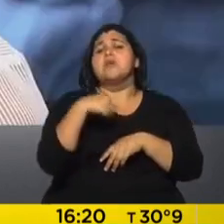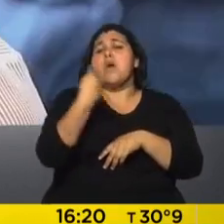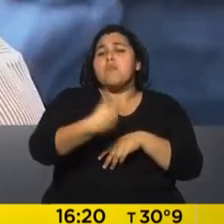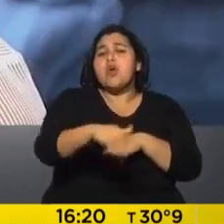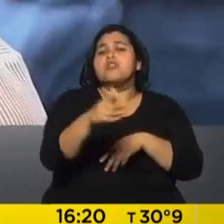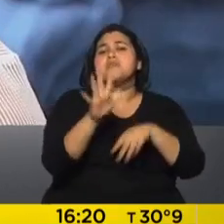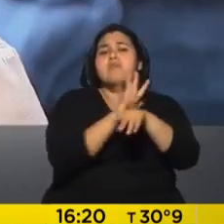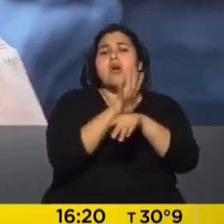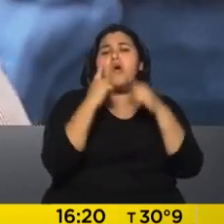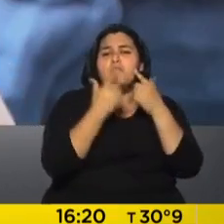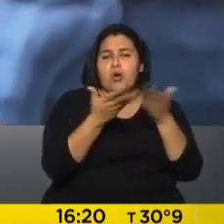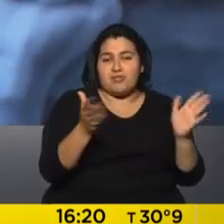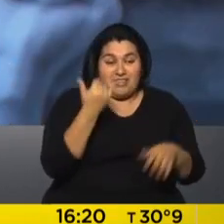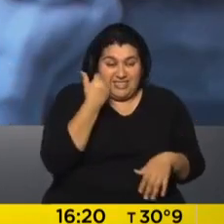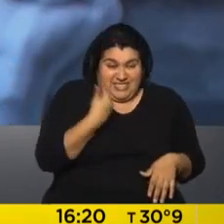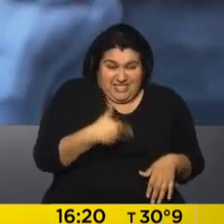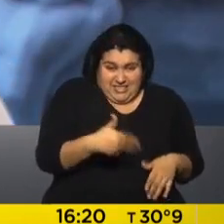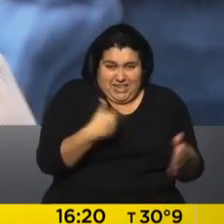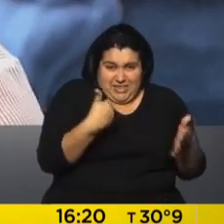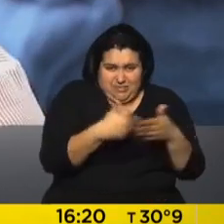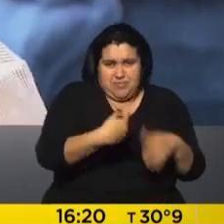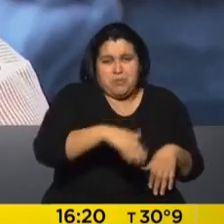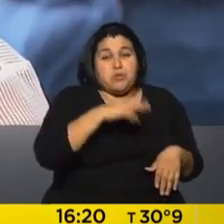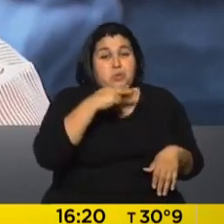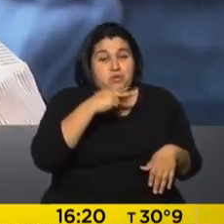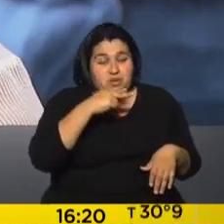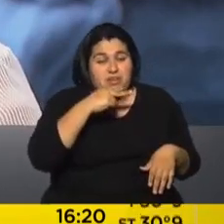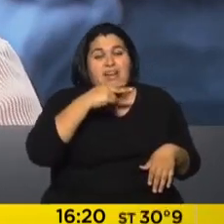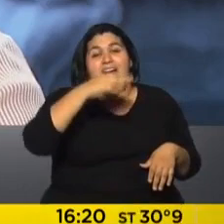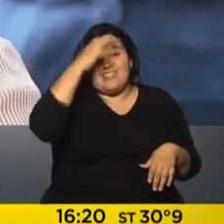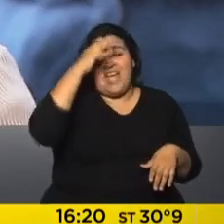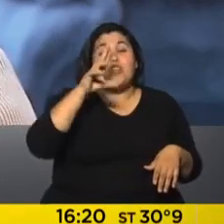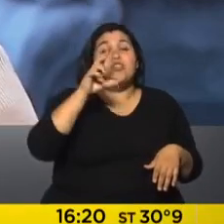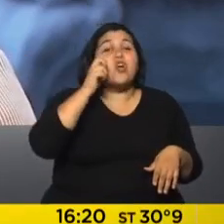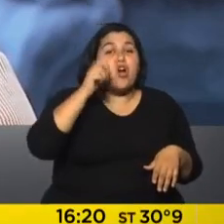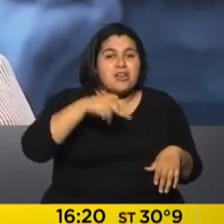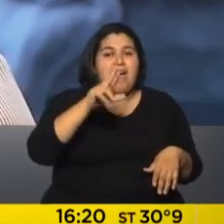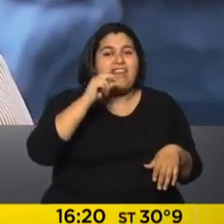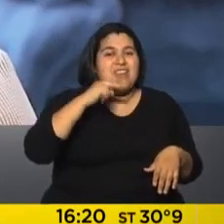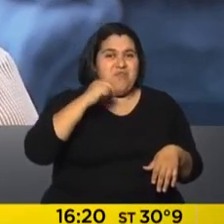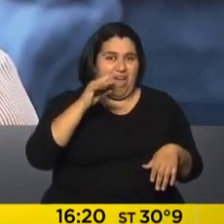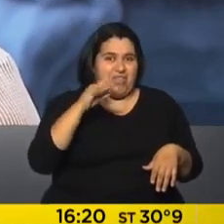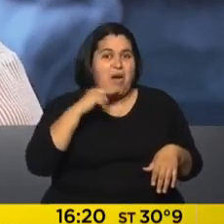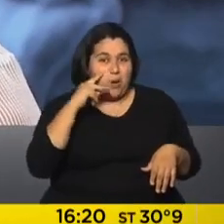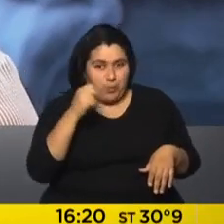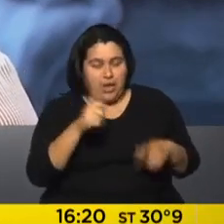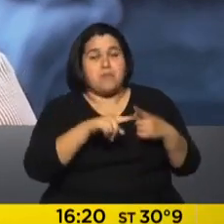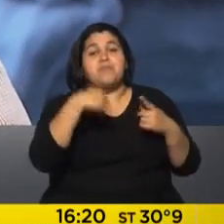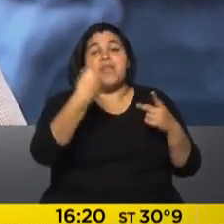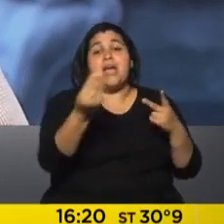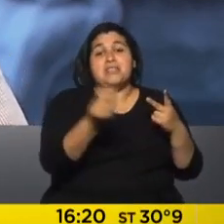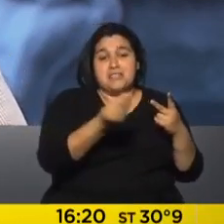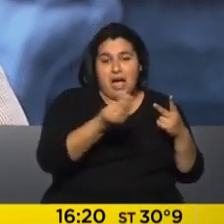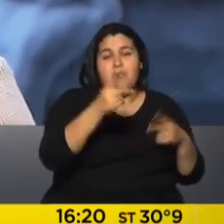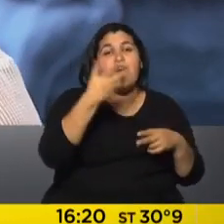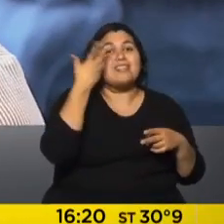Los próximos de ya. Estamos ahora el viernes en el Teatro Gran Rivadavia, acá en Buenos Aires. Bien. Y el sábado en el Lili Marshall